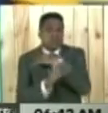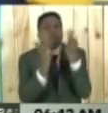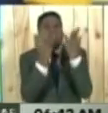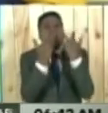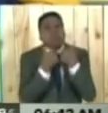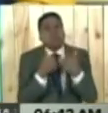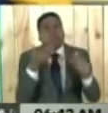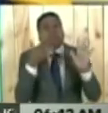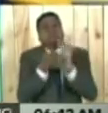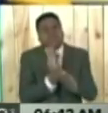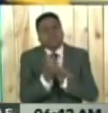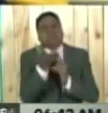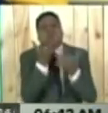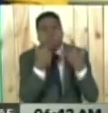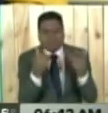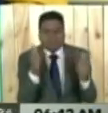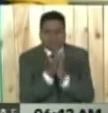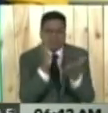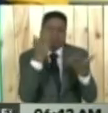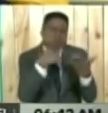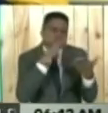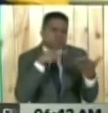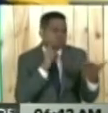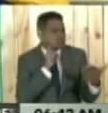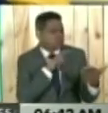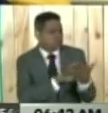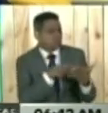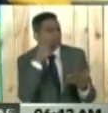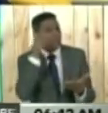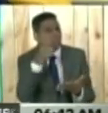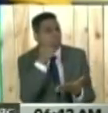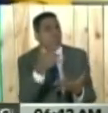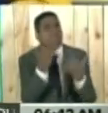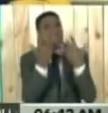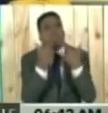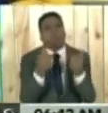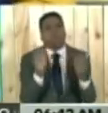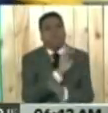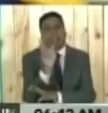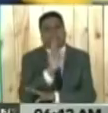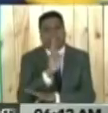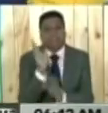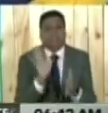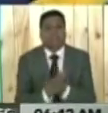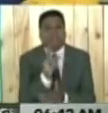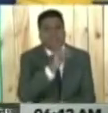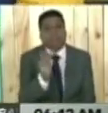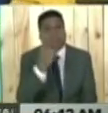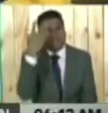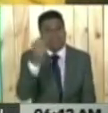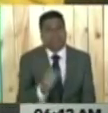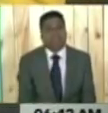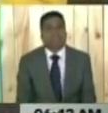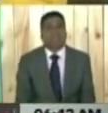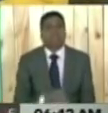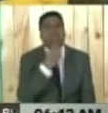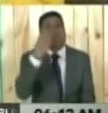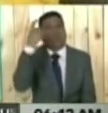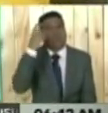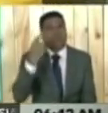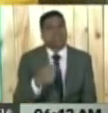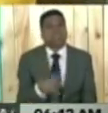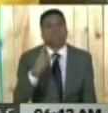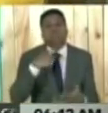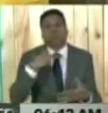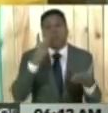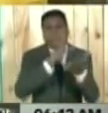pasó, Rafael Domínguez? ¿Qué revisaste? ¿Tú te buscaste? Échame el cuento aquí rapidito para que la gente lo entienda. Gracias, Hernán. Buenos días. Bueno, yo soy